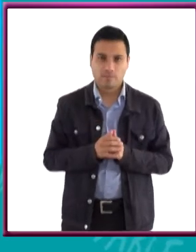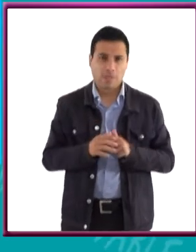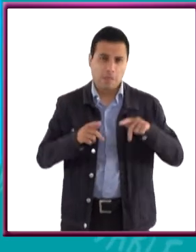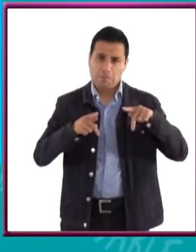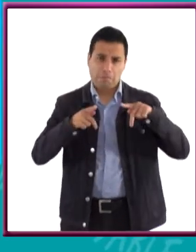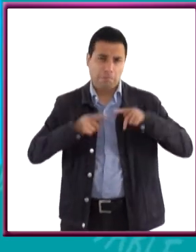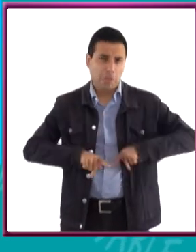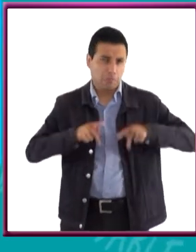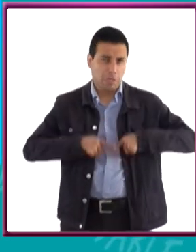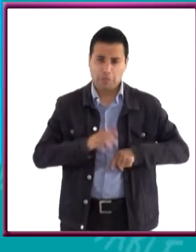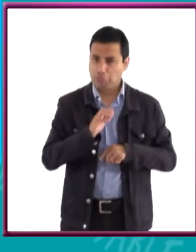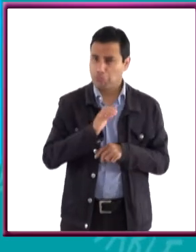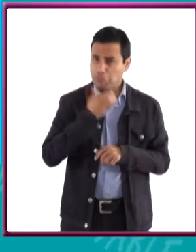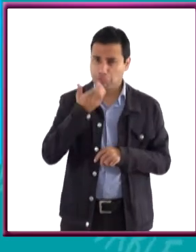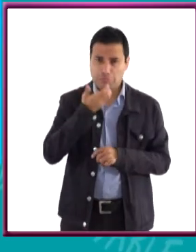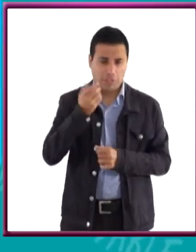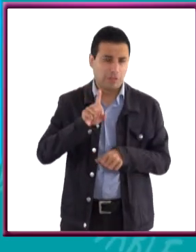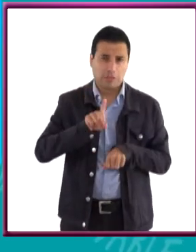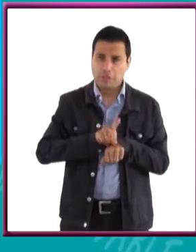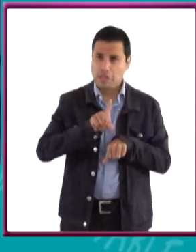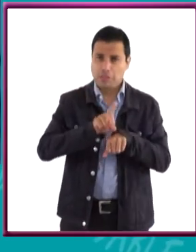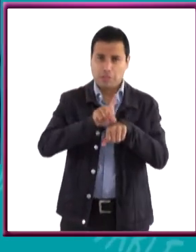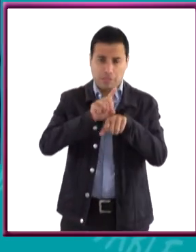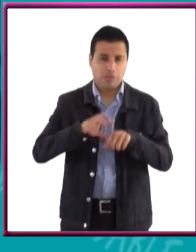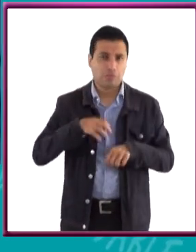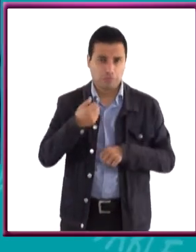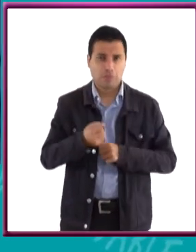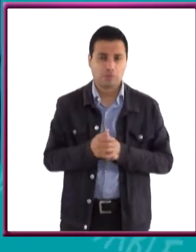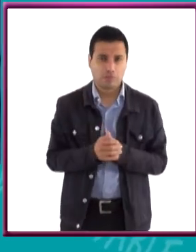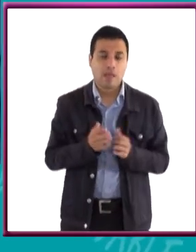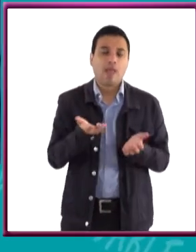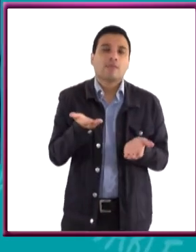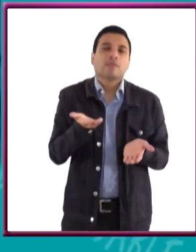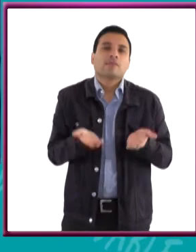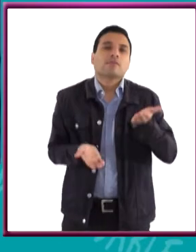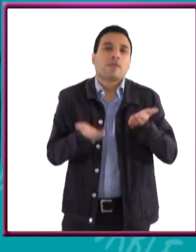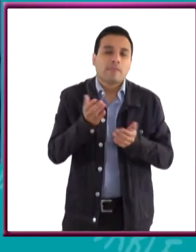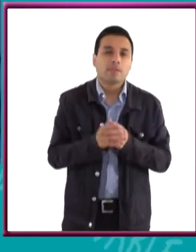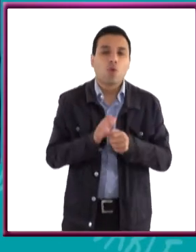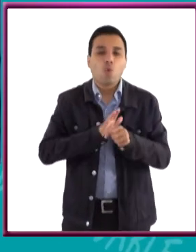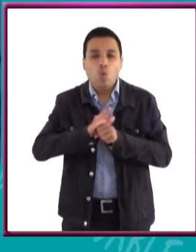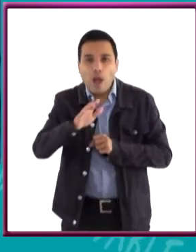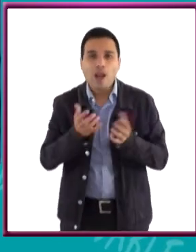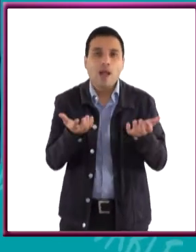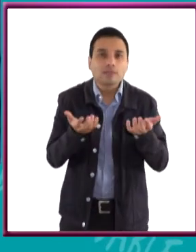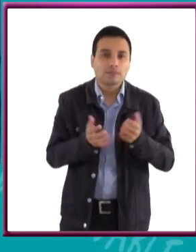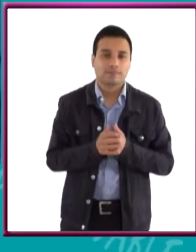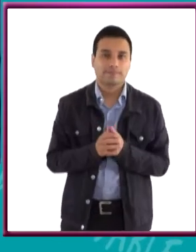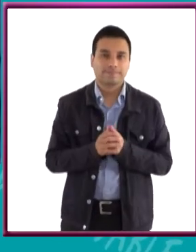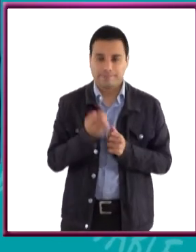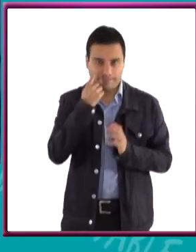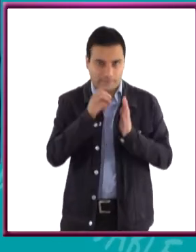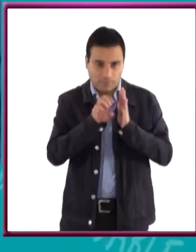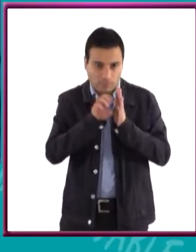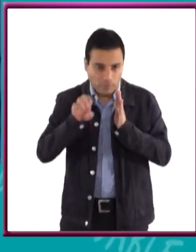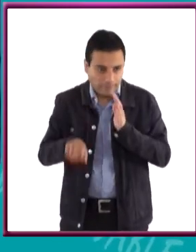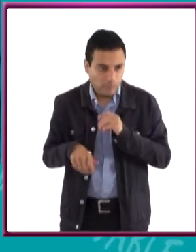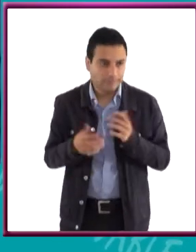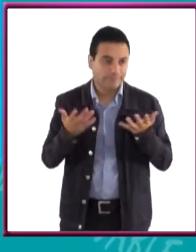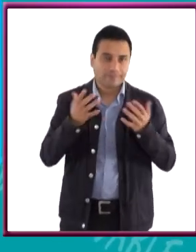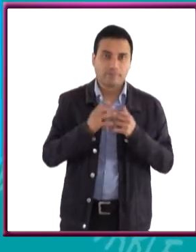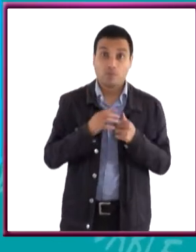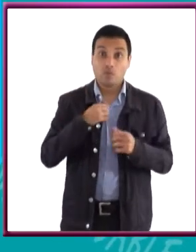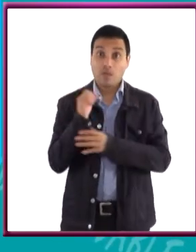acción que utilizamos en muchas de nuestras tareas y que varía dependiendo de la acción que estemos realizando. Por